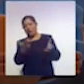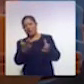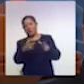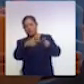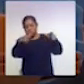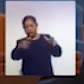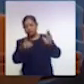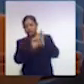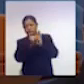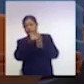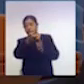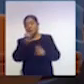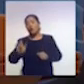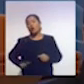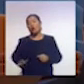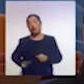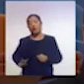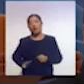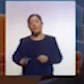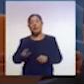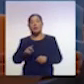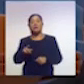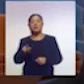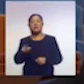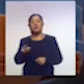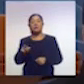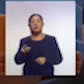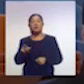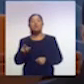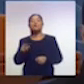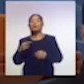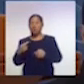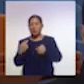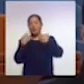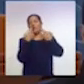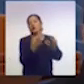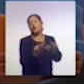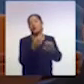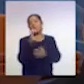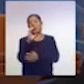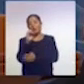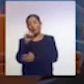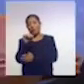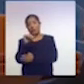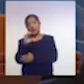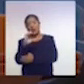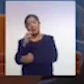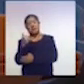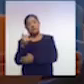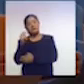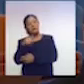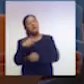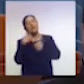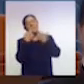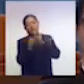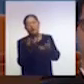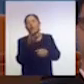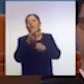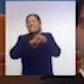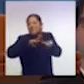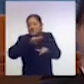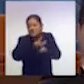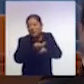del estado que ha dado en comodato al propio CONACYT para que nosotros podamos también revitalizar